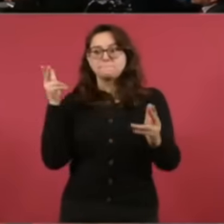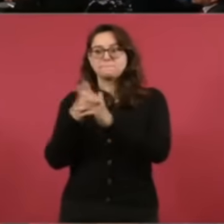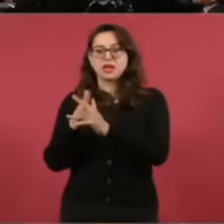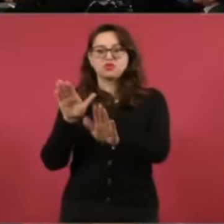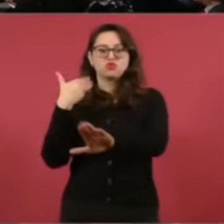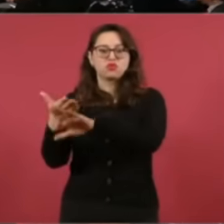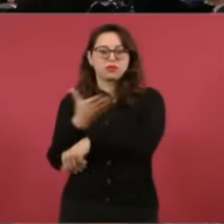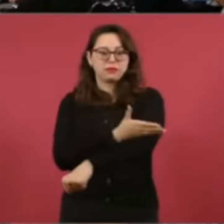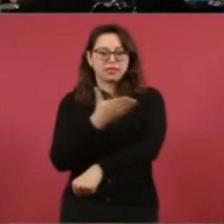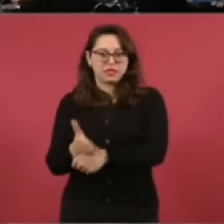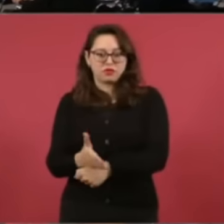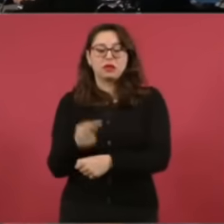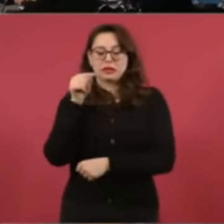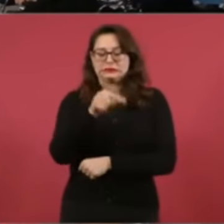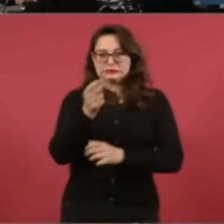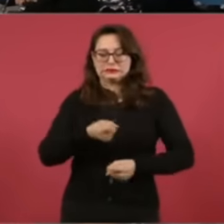de apellido Cárdenas,